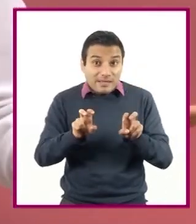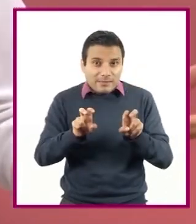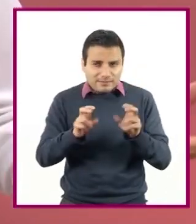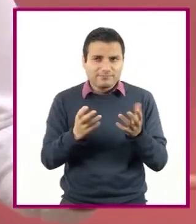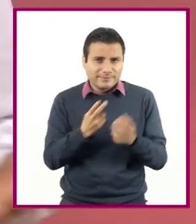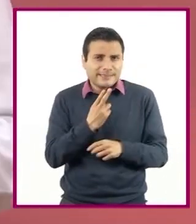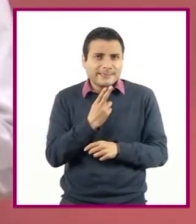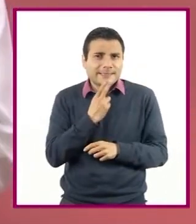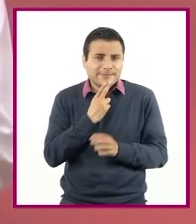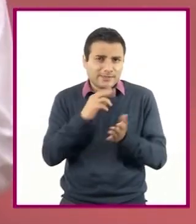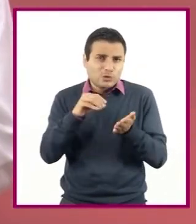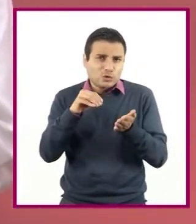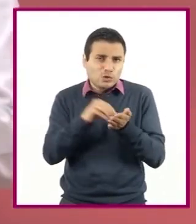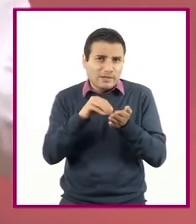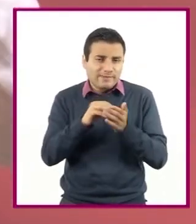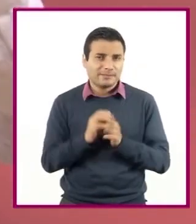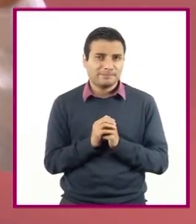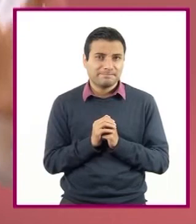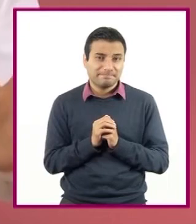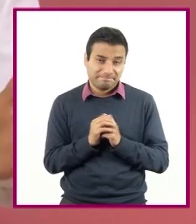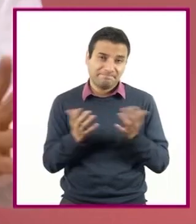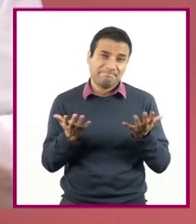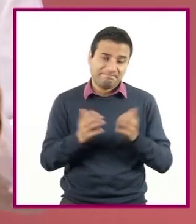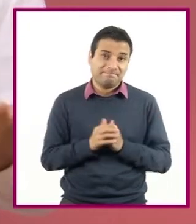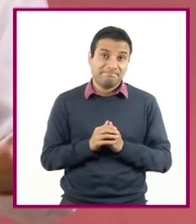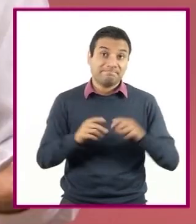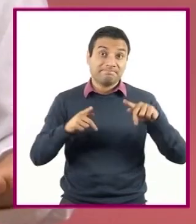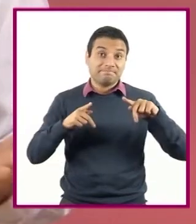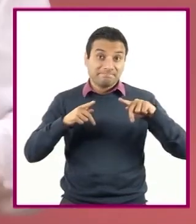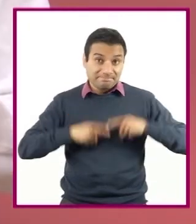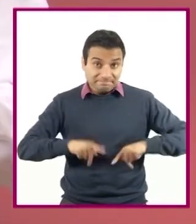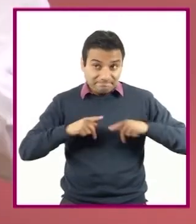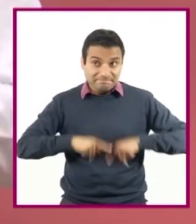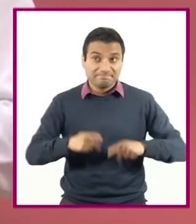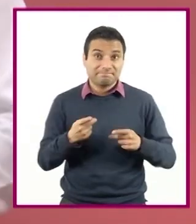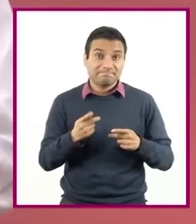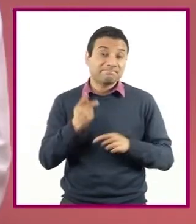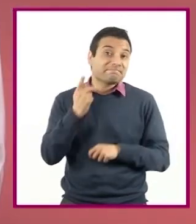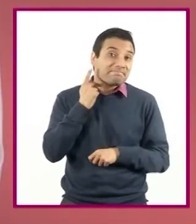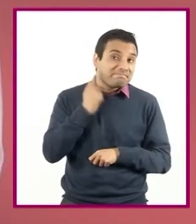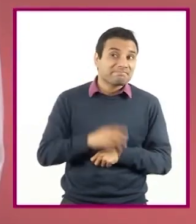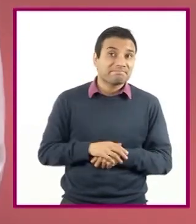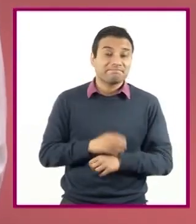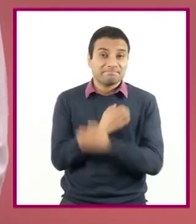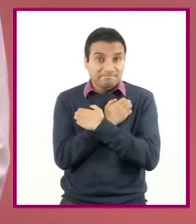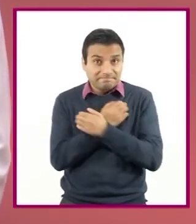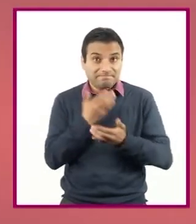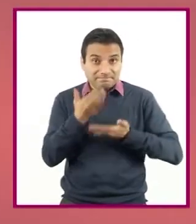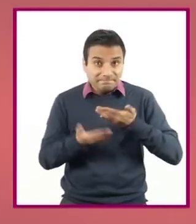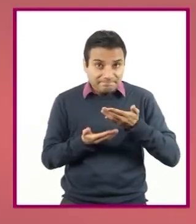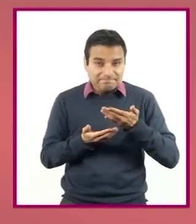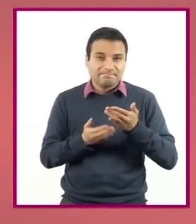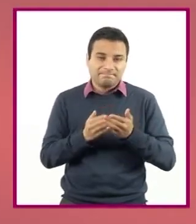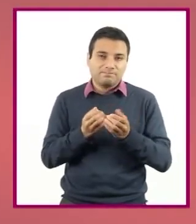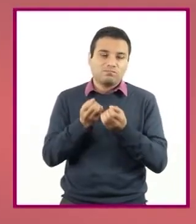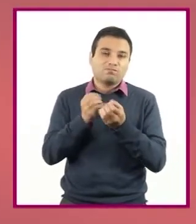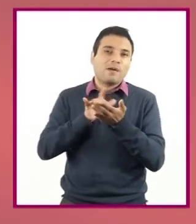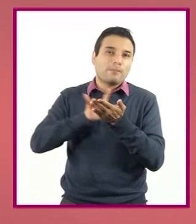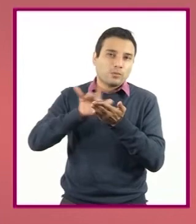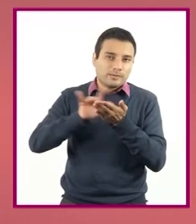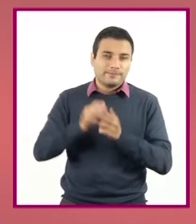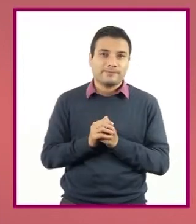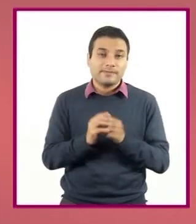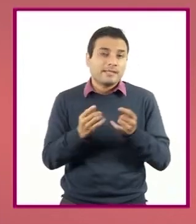Lo podemos observar por sus aportes en lo social, político y ético. Como saben, la historia